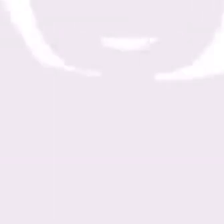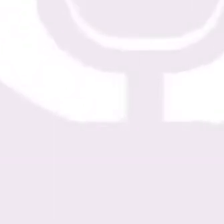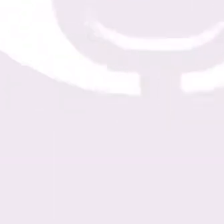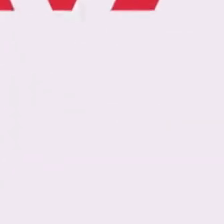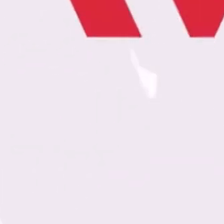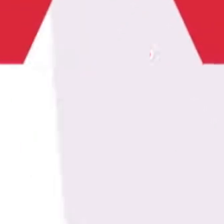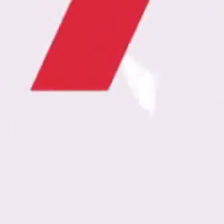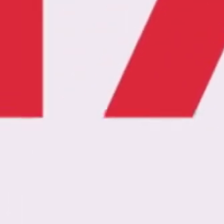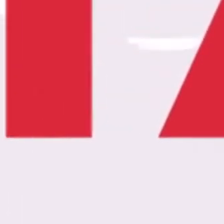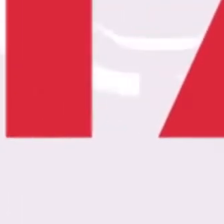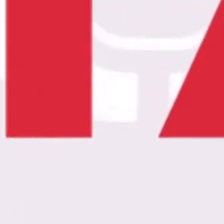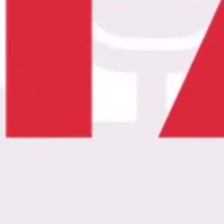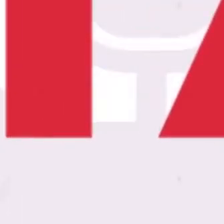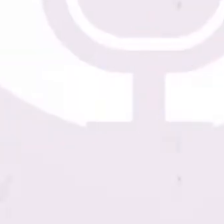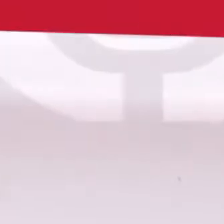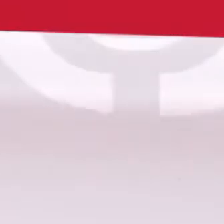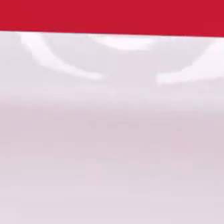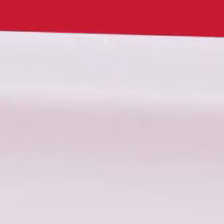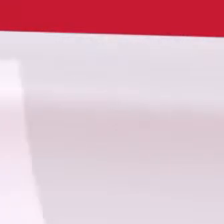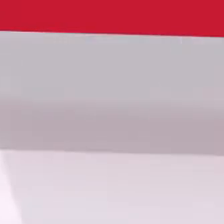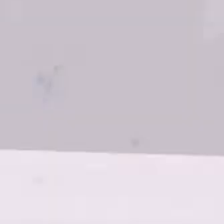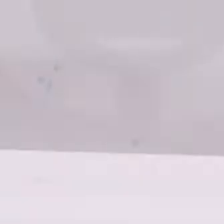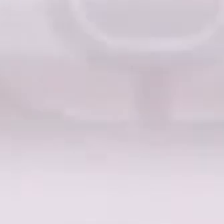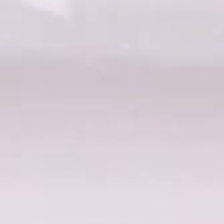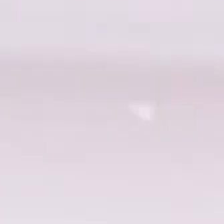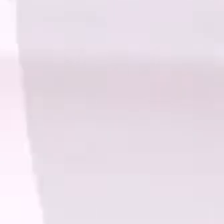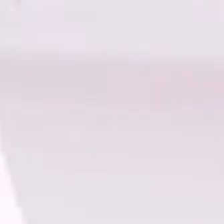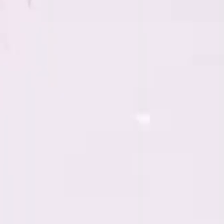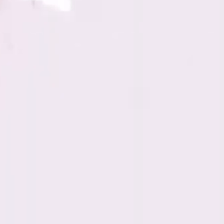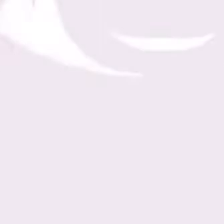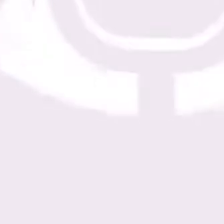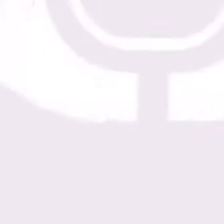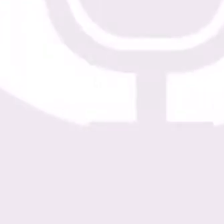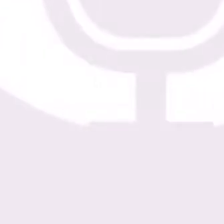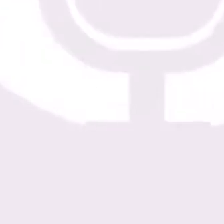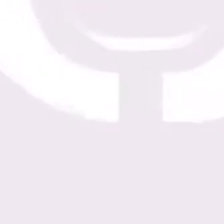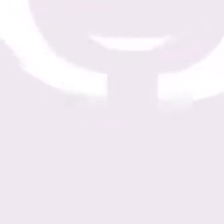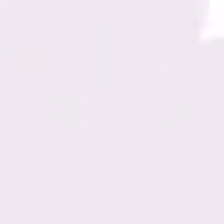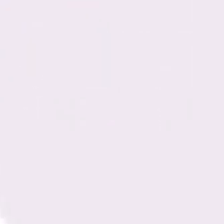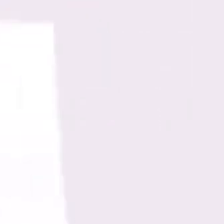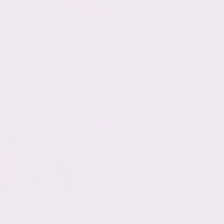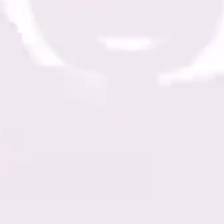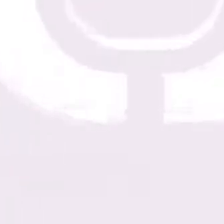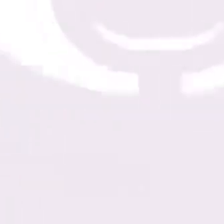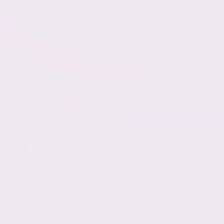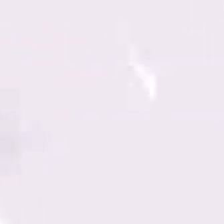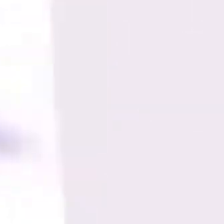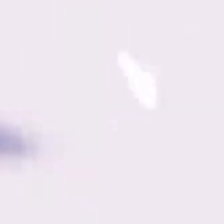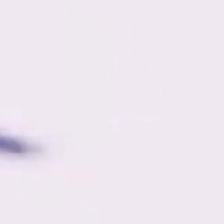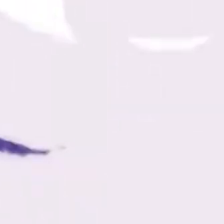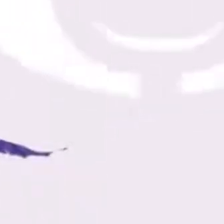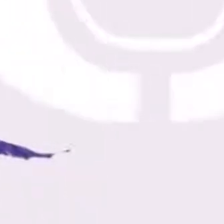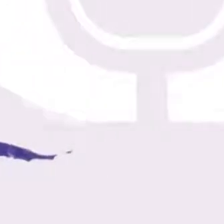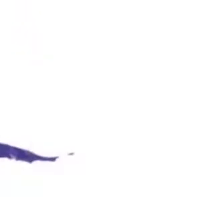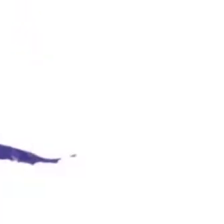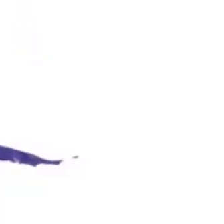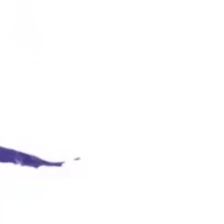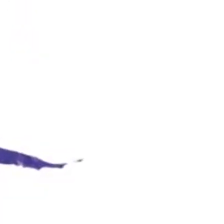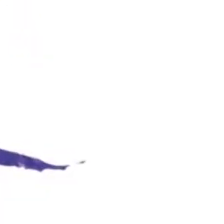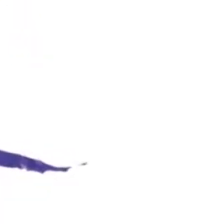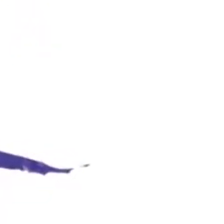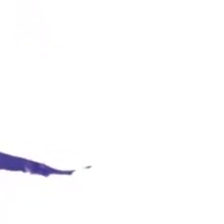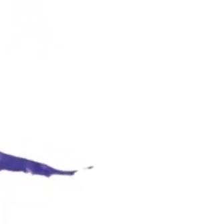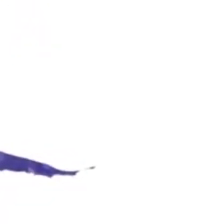Porque es un deber dar cuenta de sus actos de gobierno. Otavalo informa. Porque